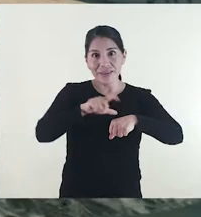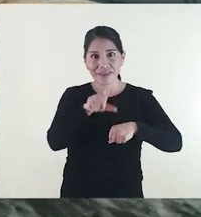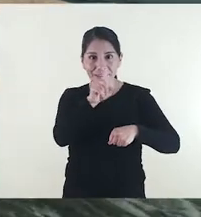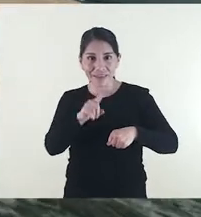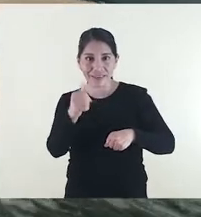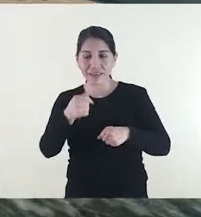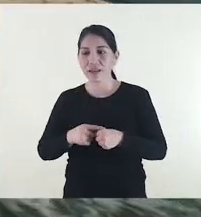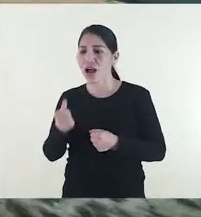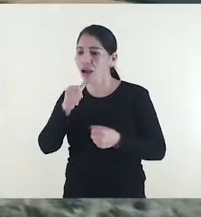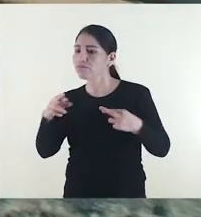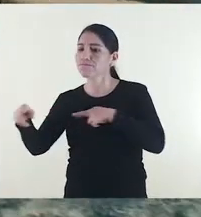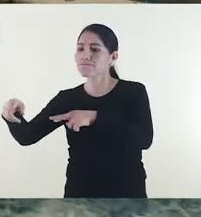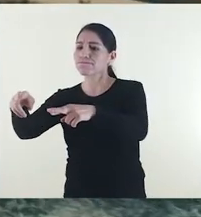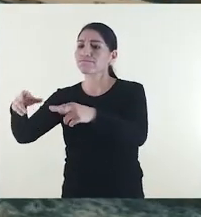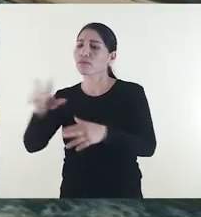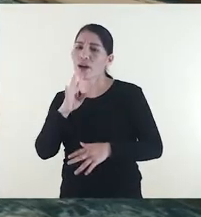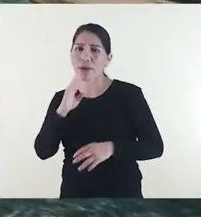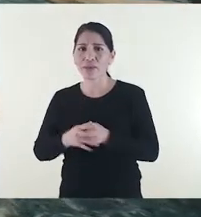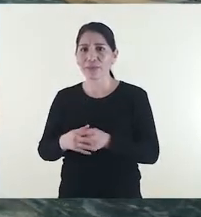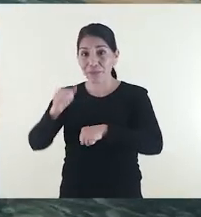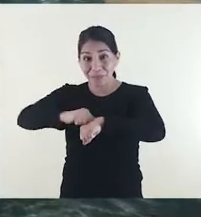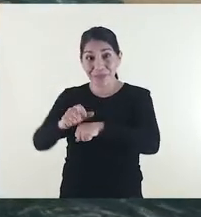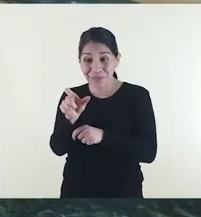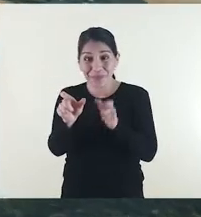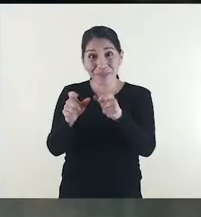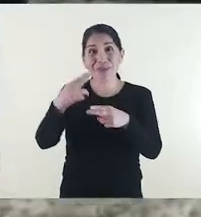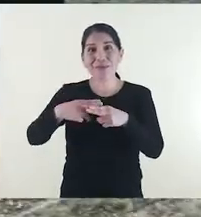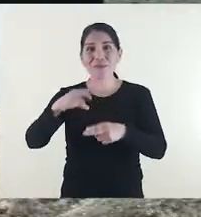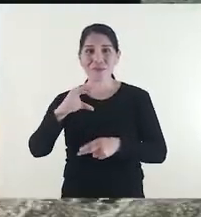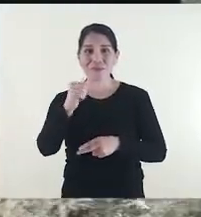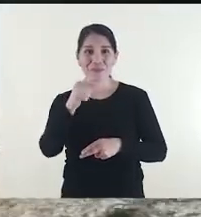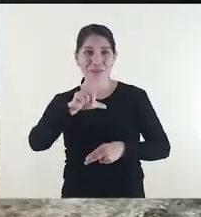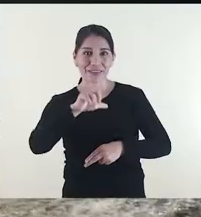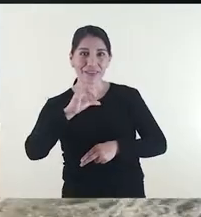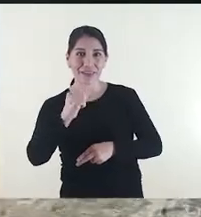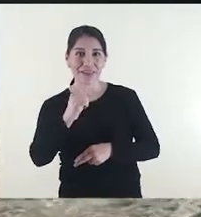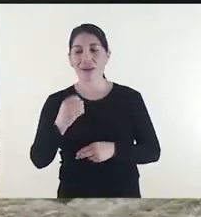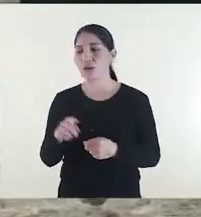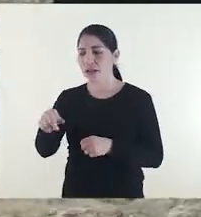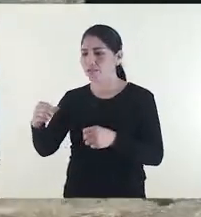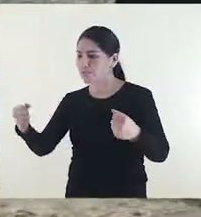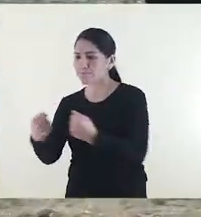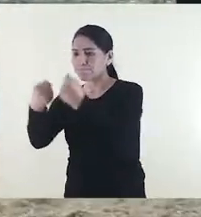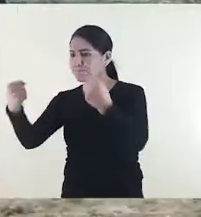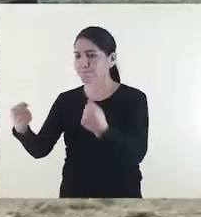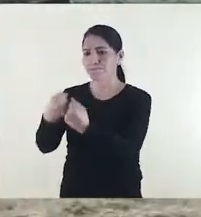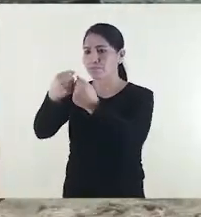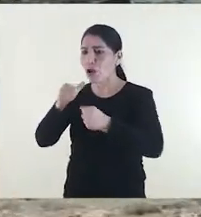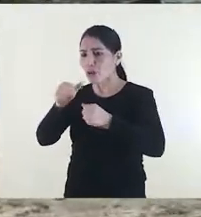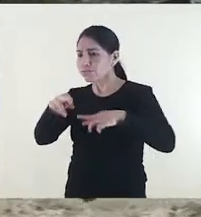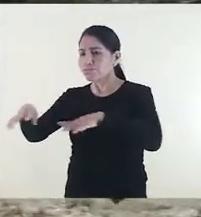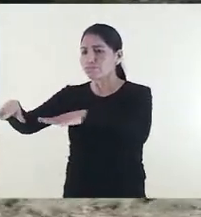el río hablador, no solo porque sus menudas piedras que llaman Callao chocan entre sí mientras el agua discurre, sino porque